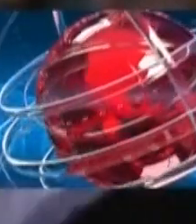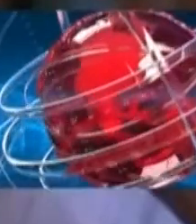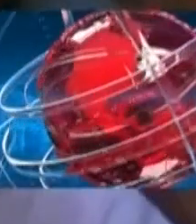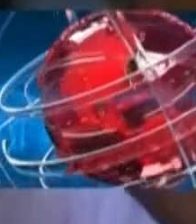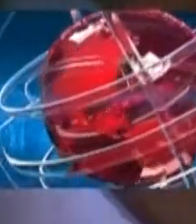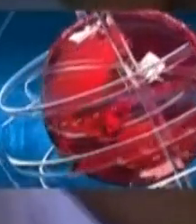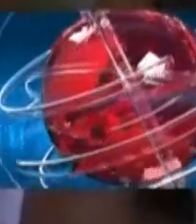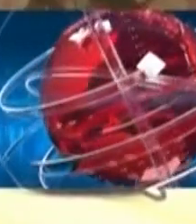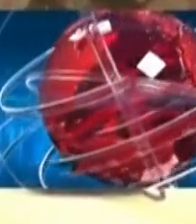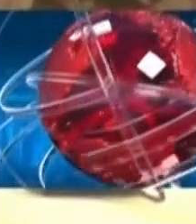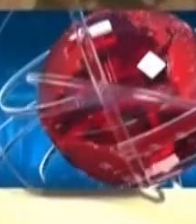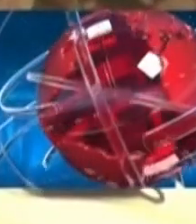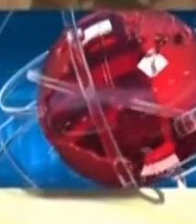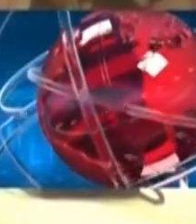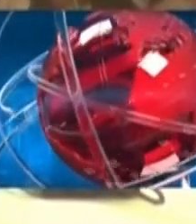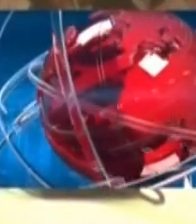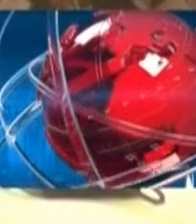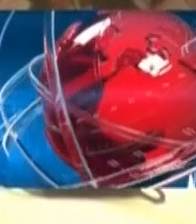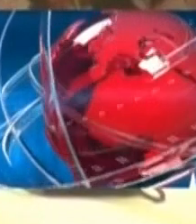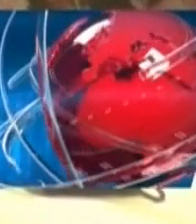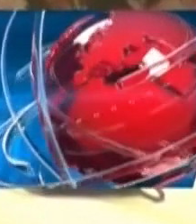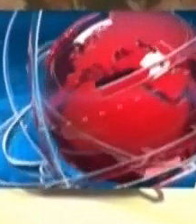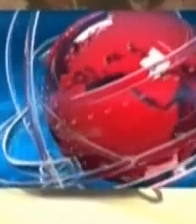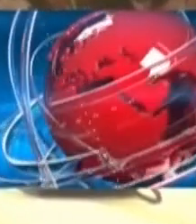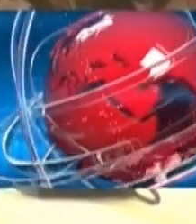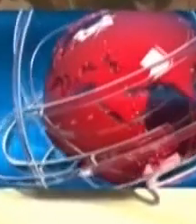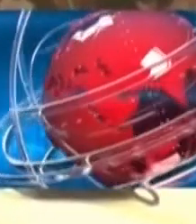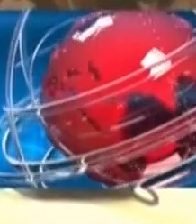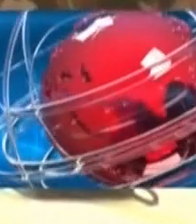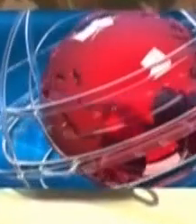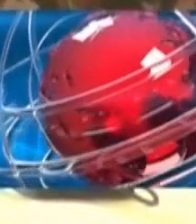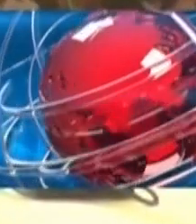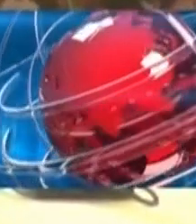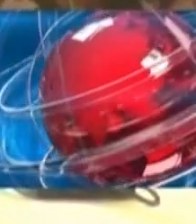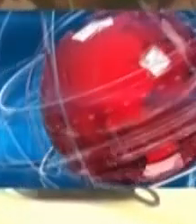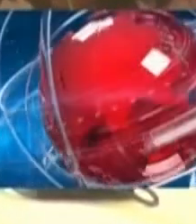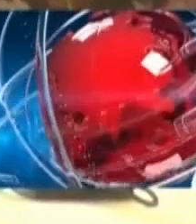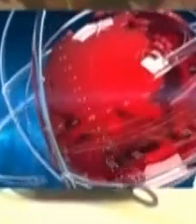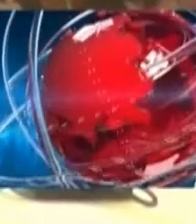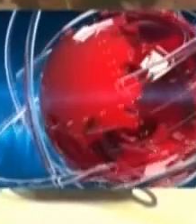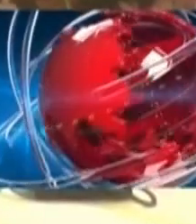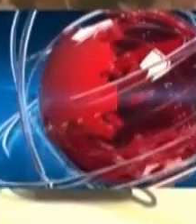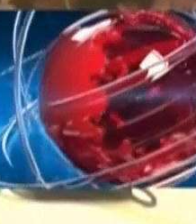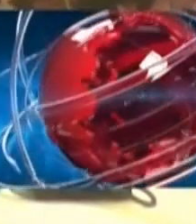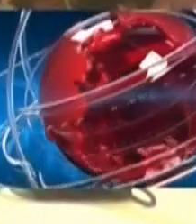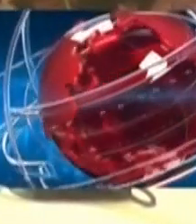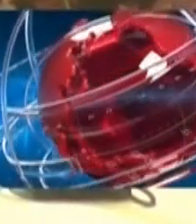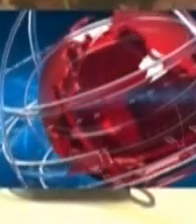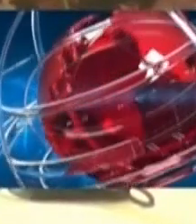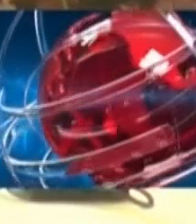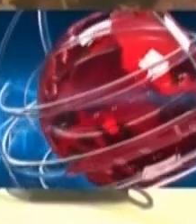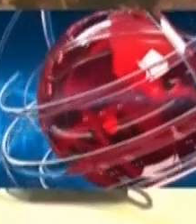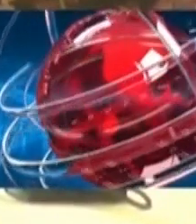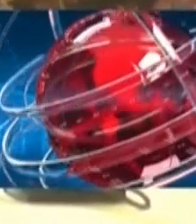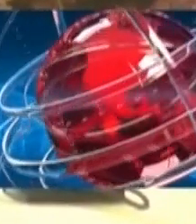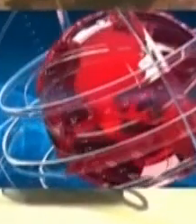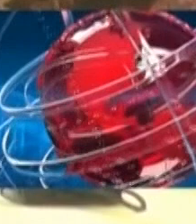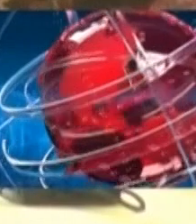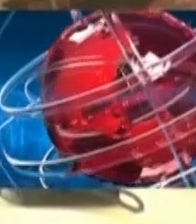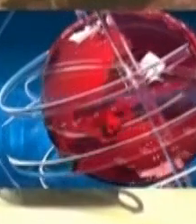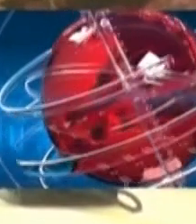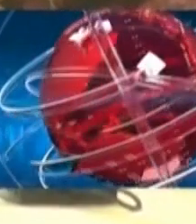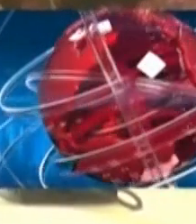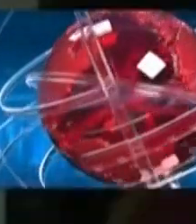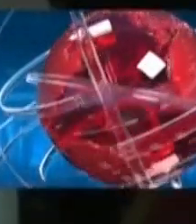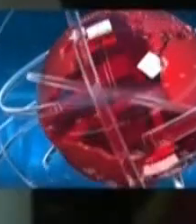mandatarios en Bolívar, 46 alcaldes y gestores sociales se reunieron para tocar temas de seguridad y educación. La vicepresidenta Marta Lucía Ramírez